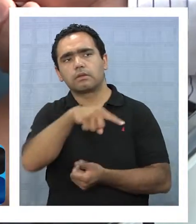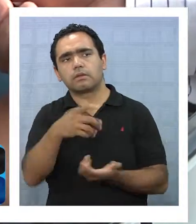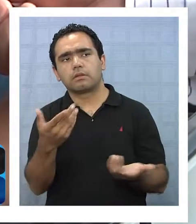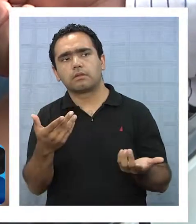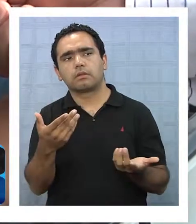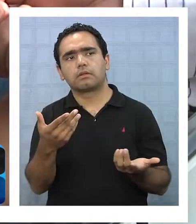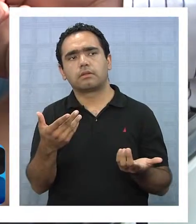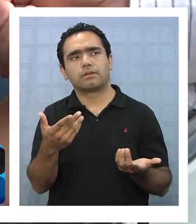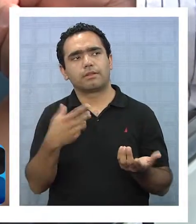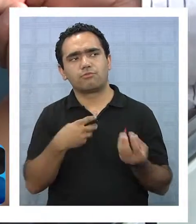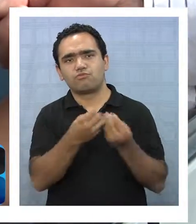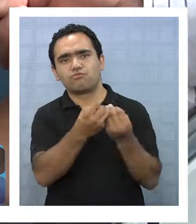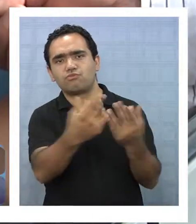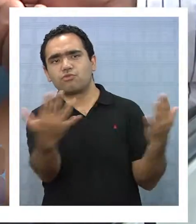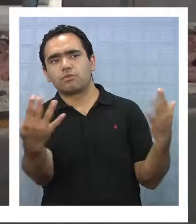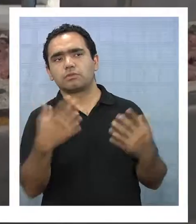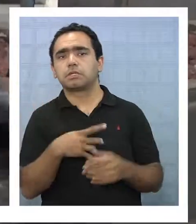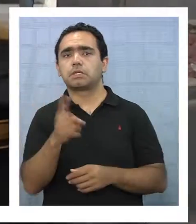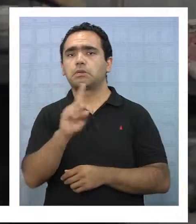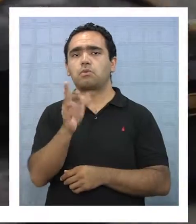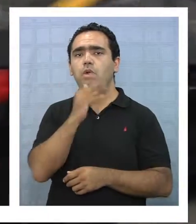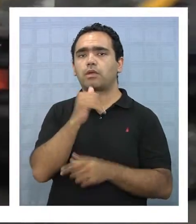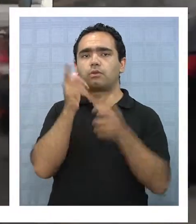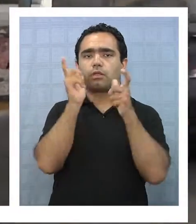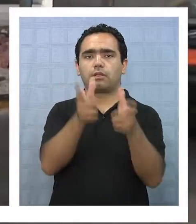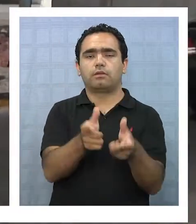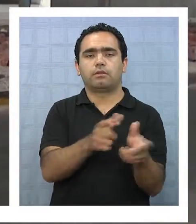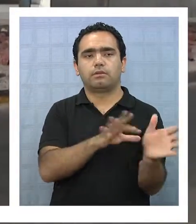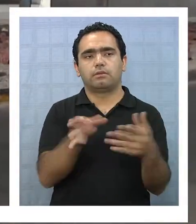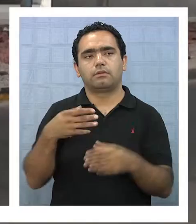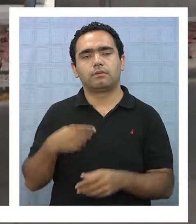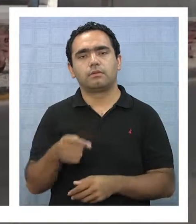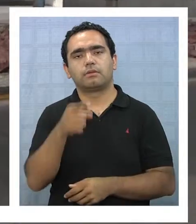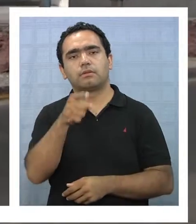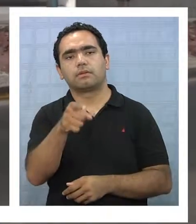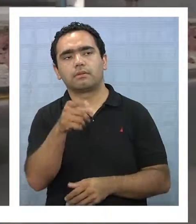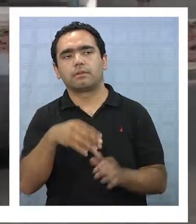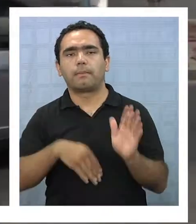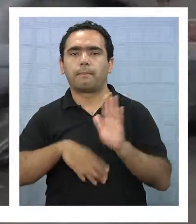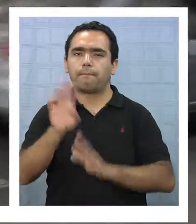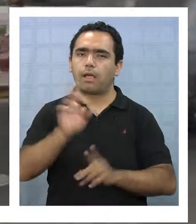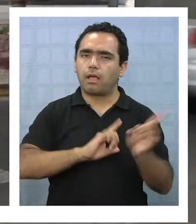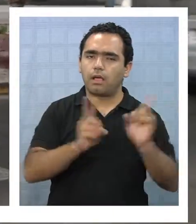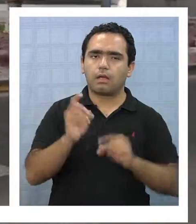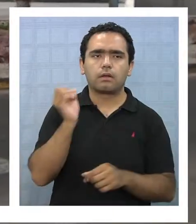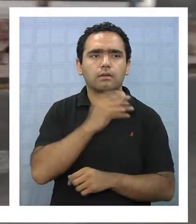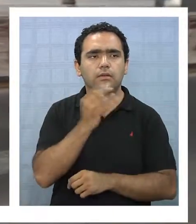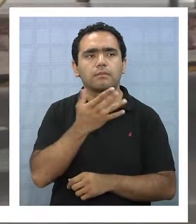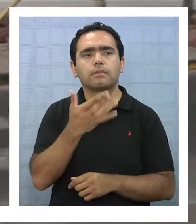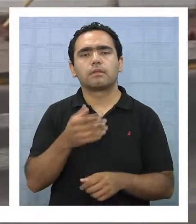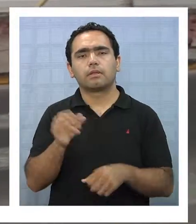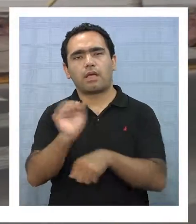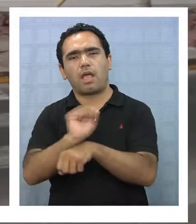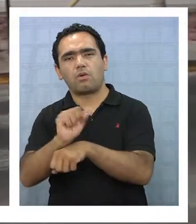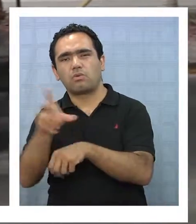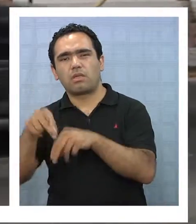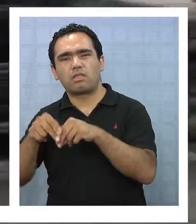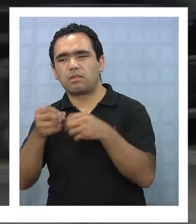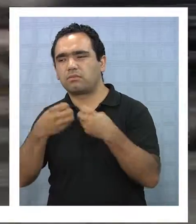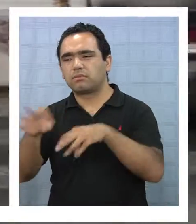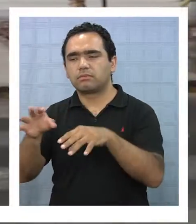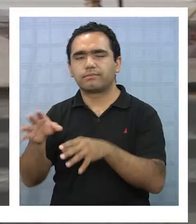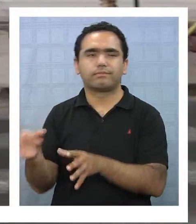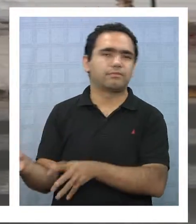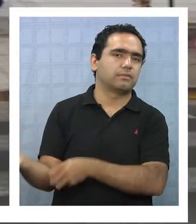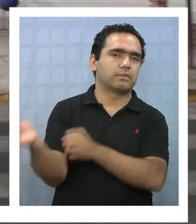no va a haber mayor control. Dirigentes sociales esperan mayor agilidad en el retiro de vehículos abandonados.